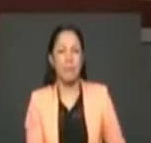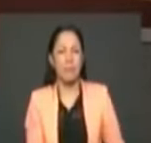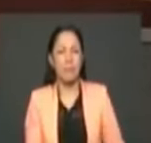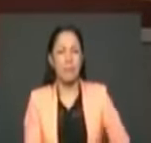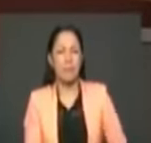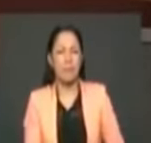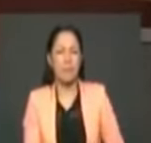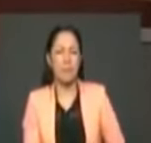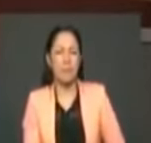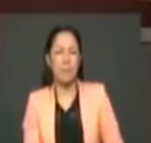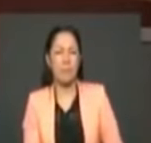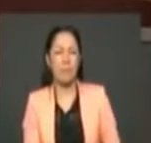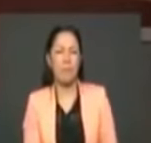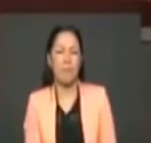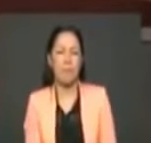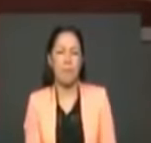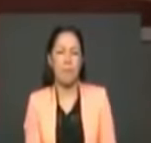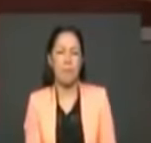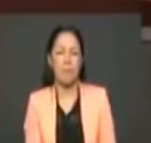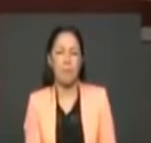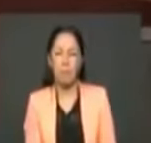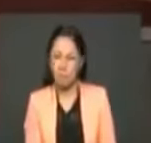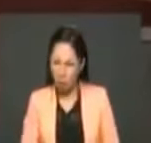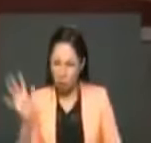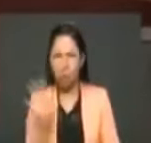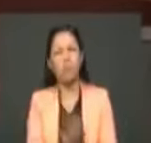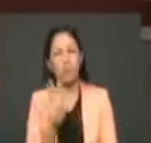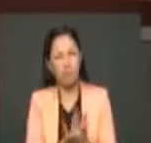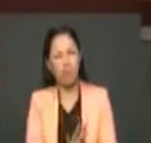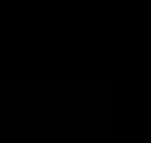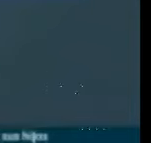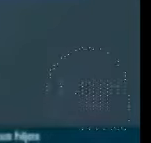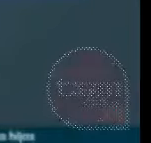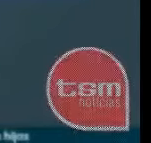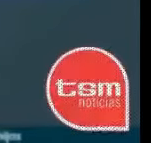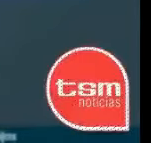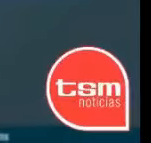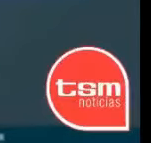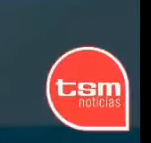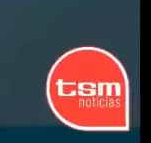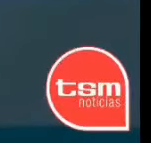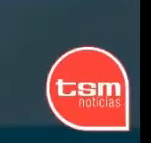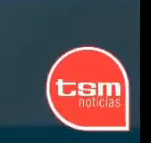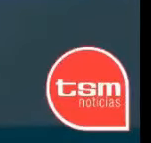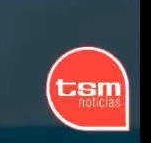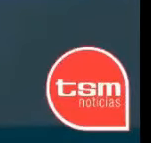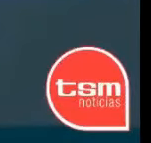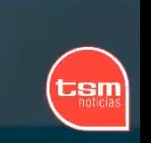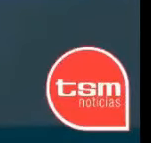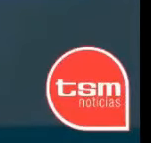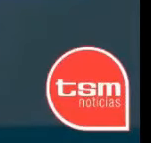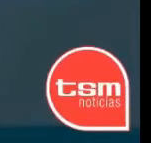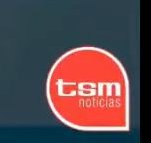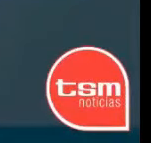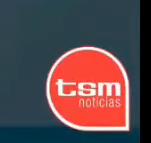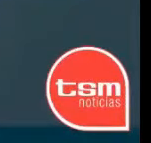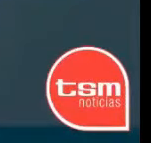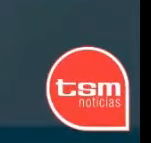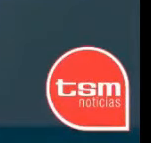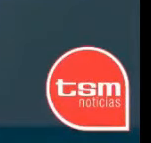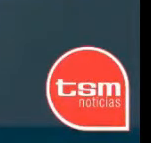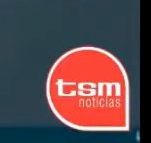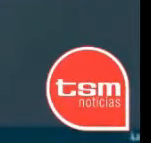tampoco deben sentirse desamparados los colombianos. El que quiera seguirle pegando, quien pueda,